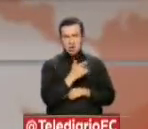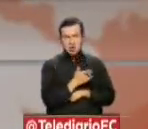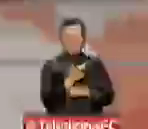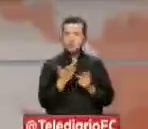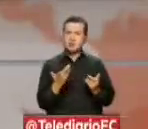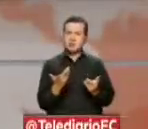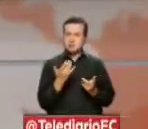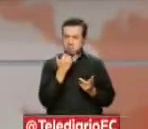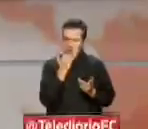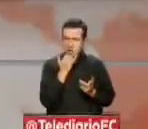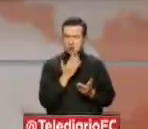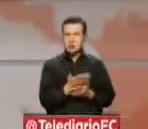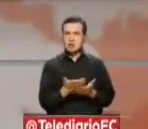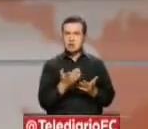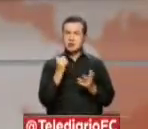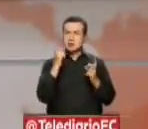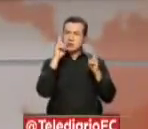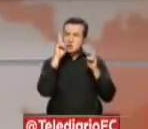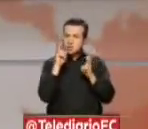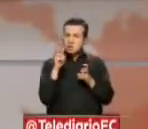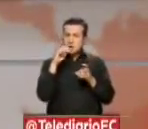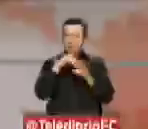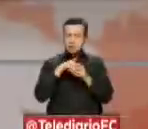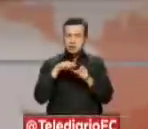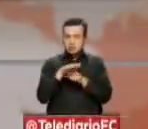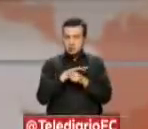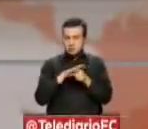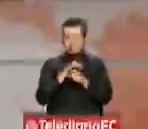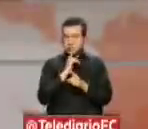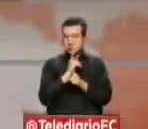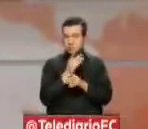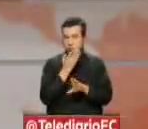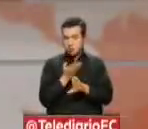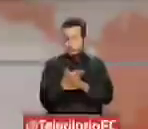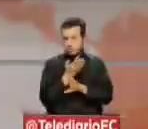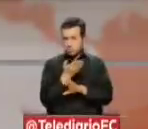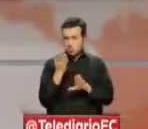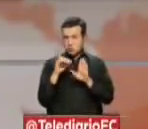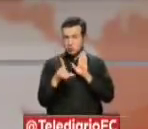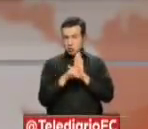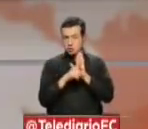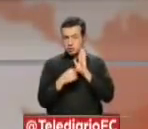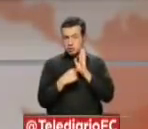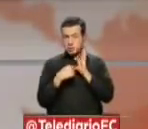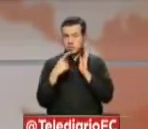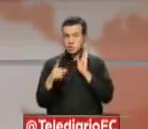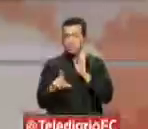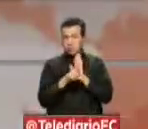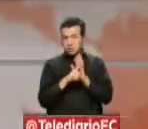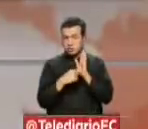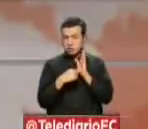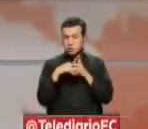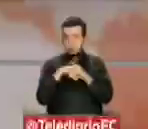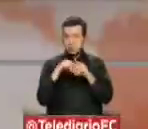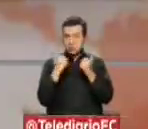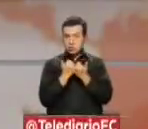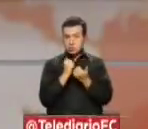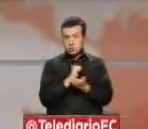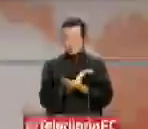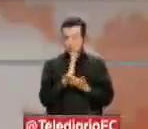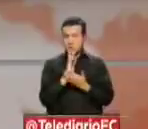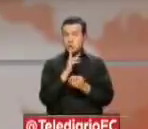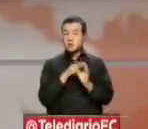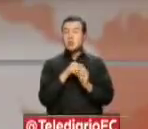comportamiento. Este tema debió ser tratado al interior, como lo plantea este código normativo, al interior de la Asamblea, con